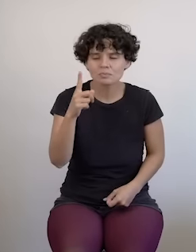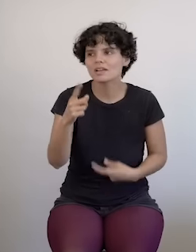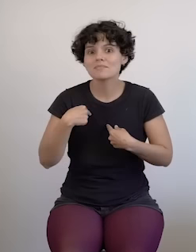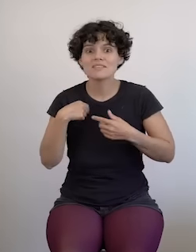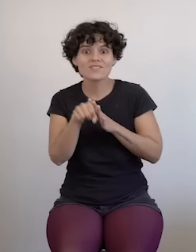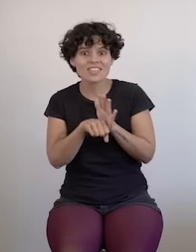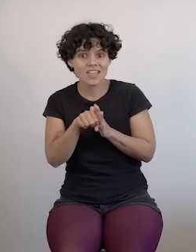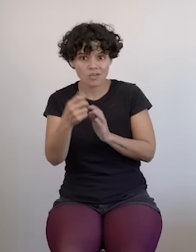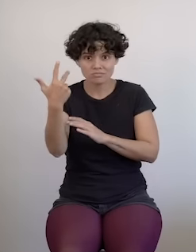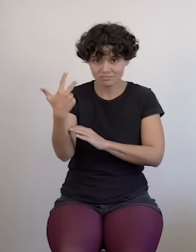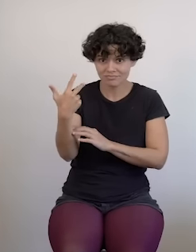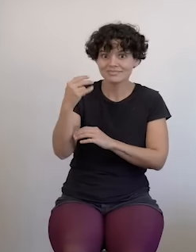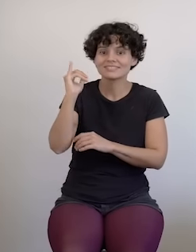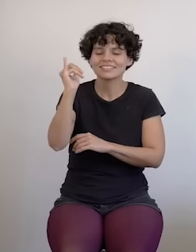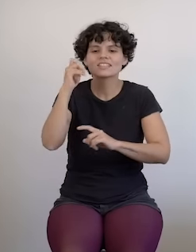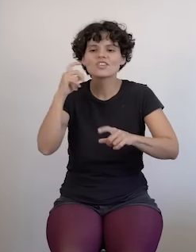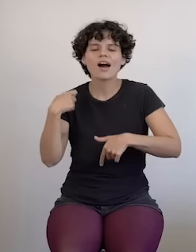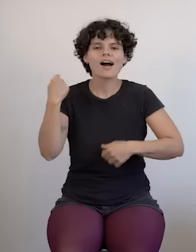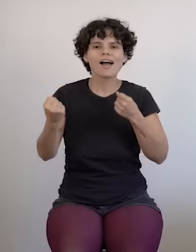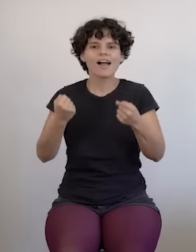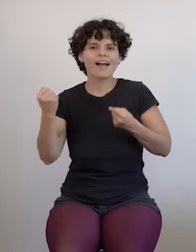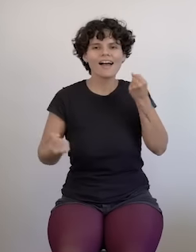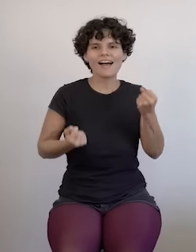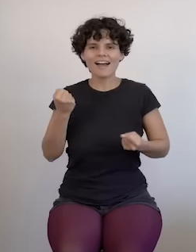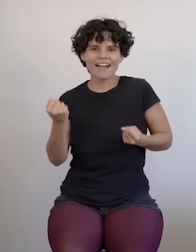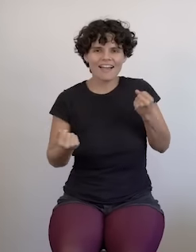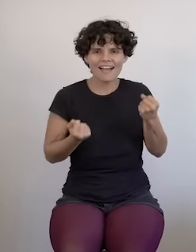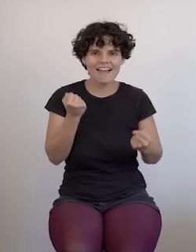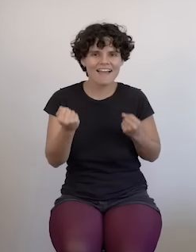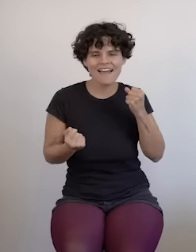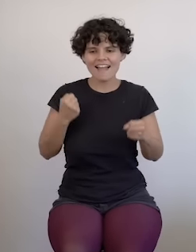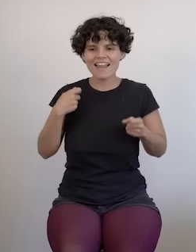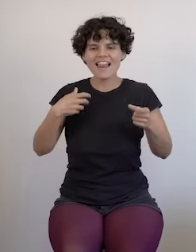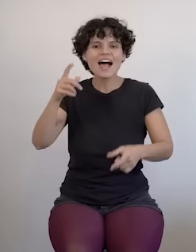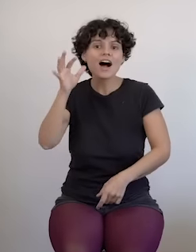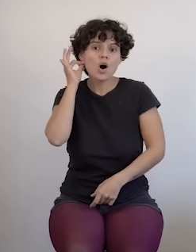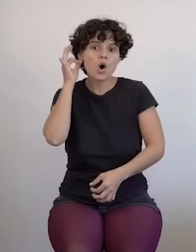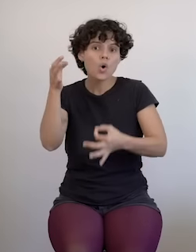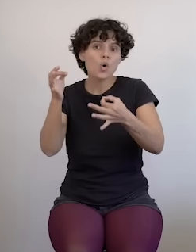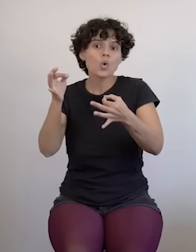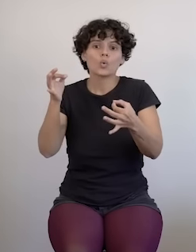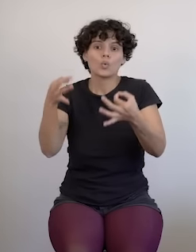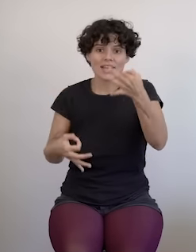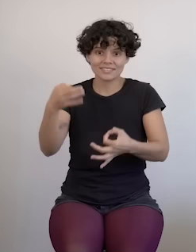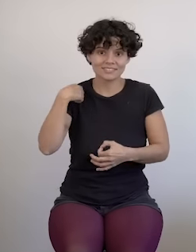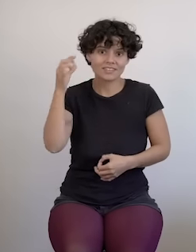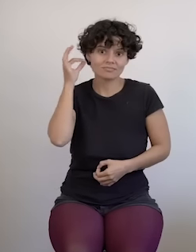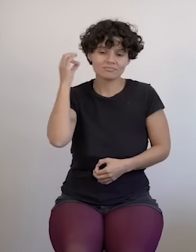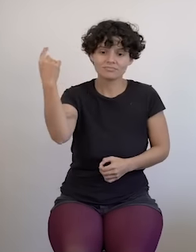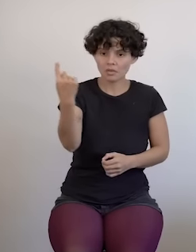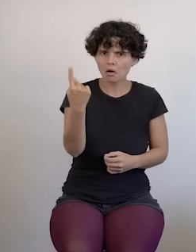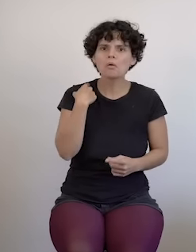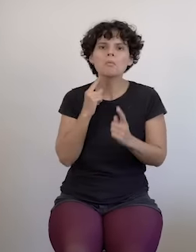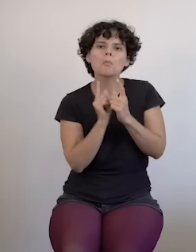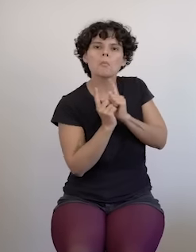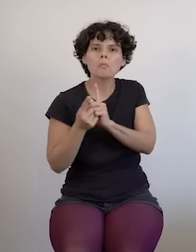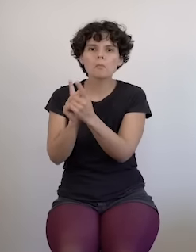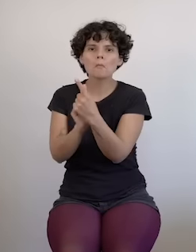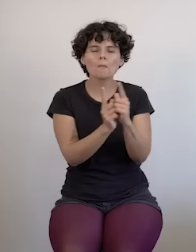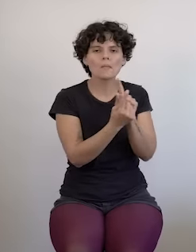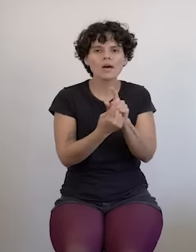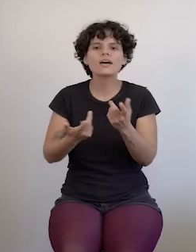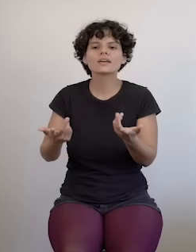de cumbia, ¿viste? No sé si has visto en mis videos, siempre le pongo el movimiento a la cumbia. La saca a bailar y los gendarmes con carezapo. Y